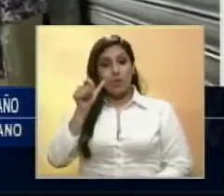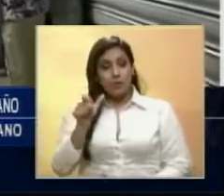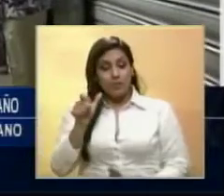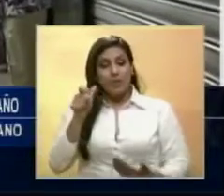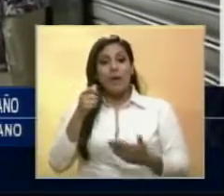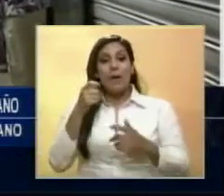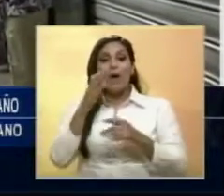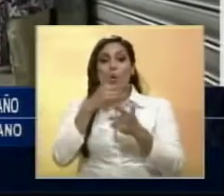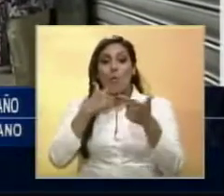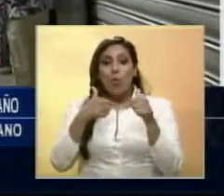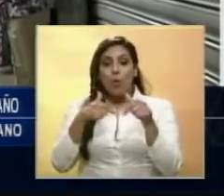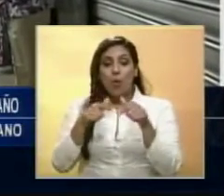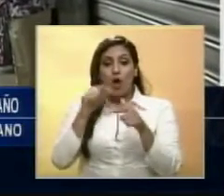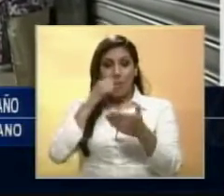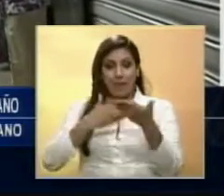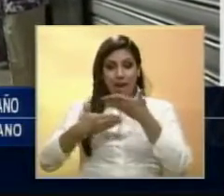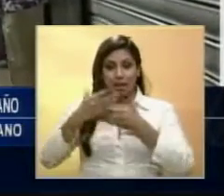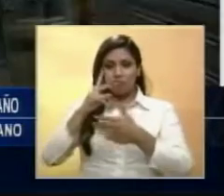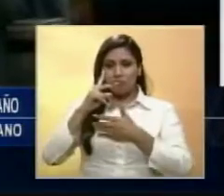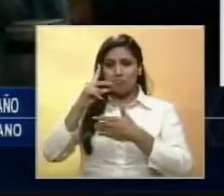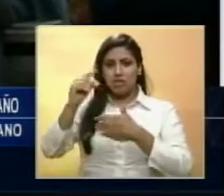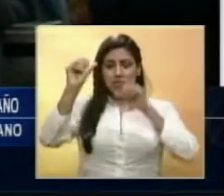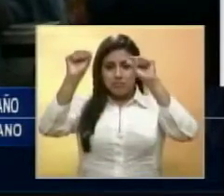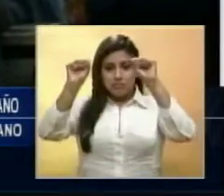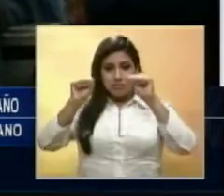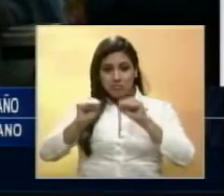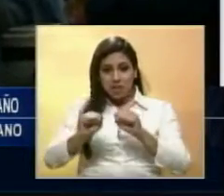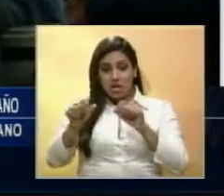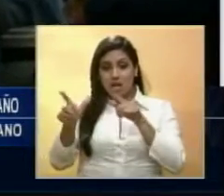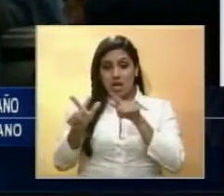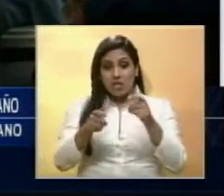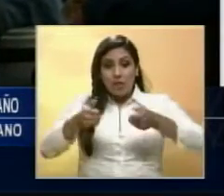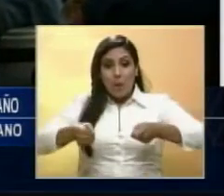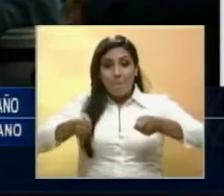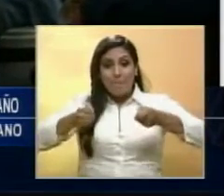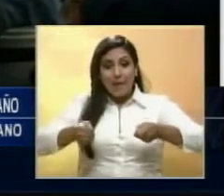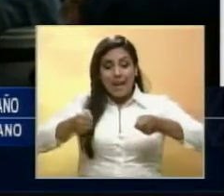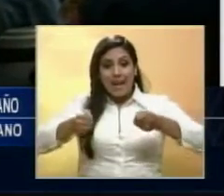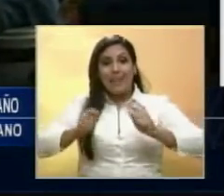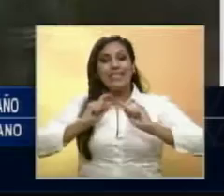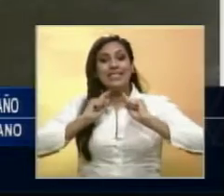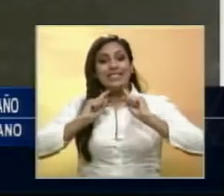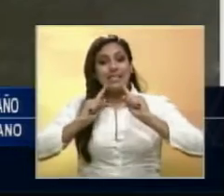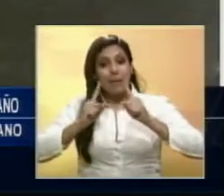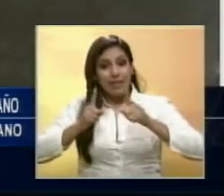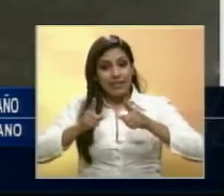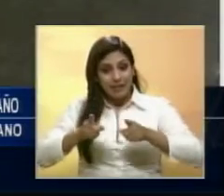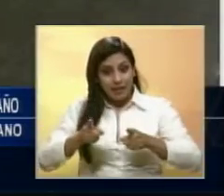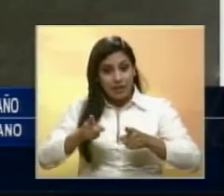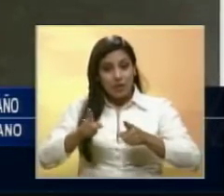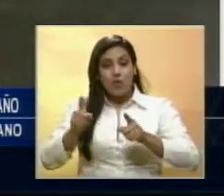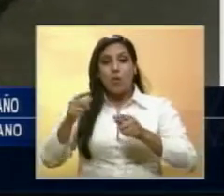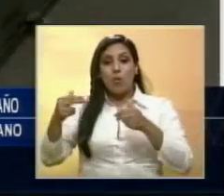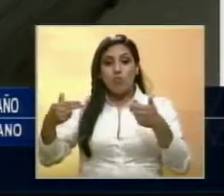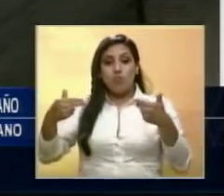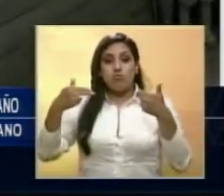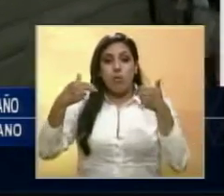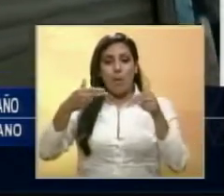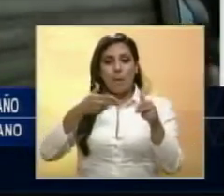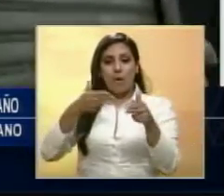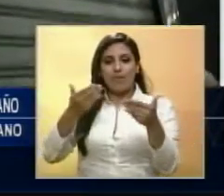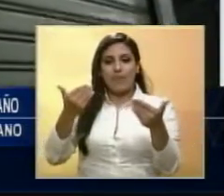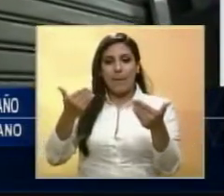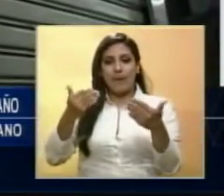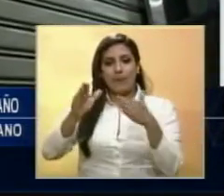El crimen ocurrió luego que el comerciante saliera de esta tienda ubicada en el mercado La Hormiga y fuera interceptado por hombres armados